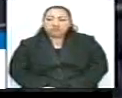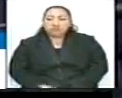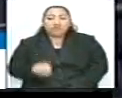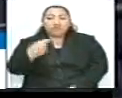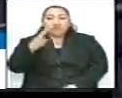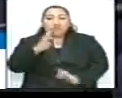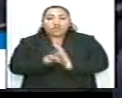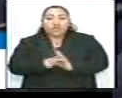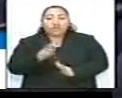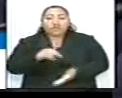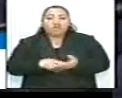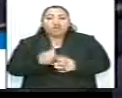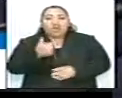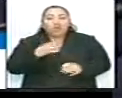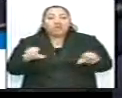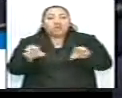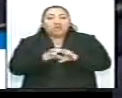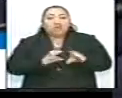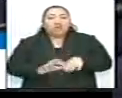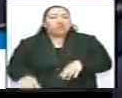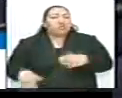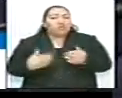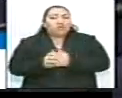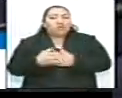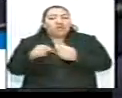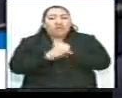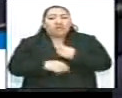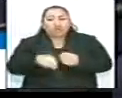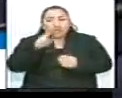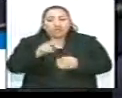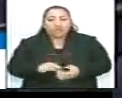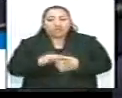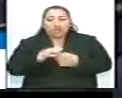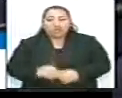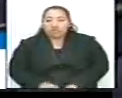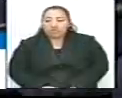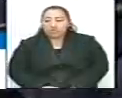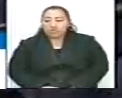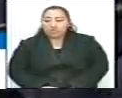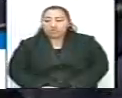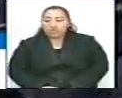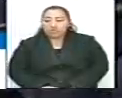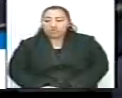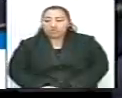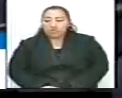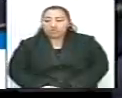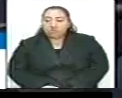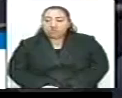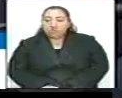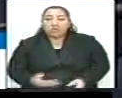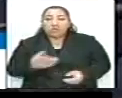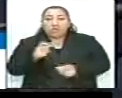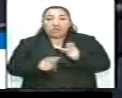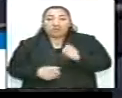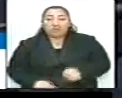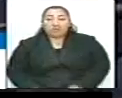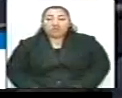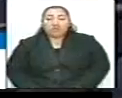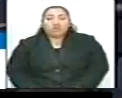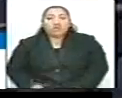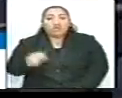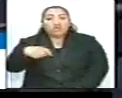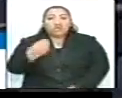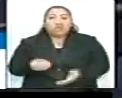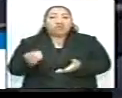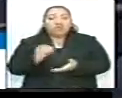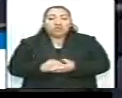las brechas de agua y saneamiento en todo el país, especialmente en las zonas rurales, donde la gente de a pie necesita